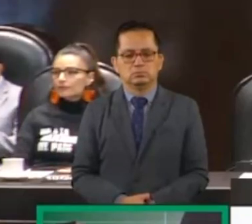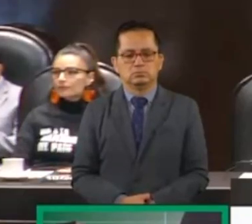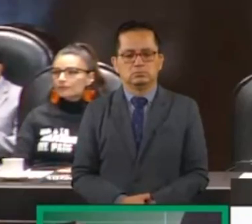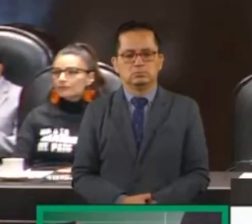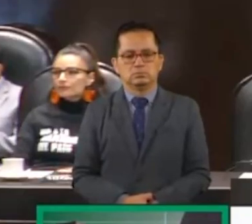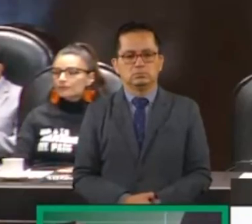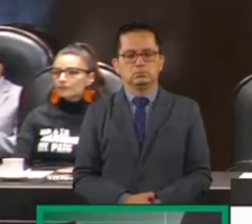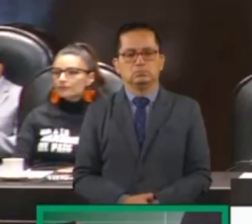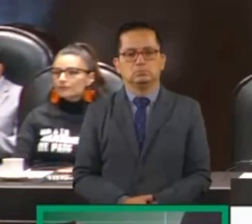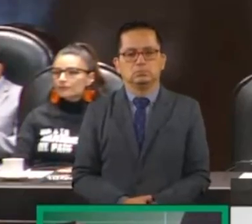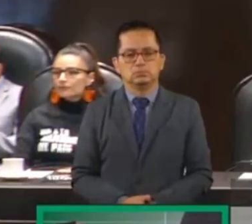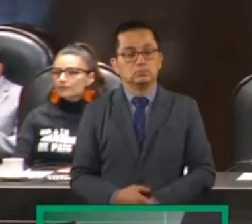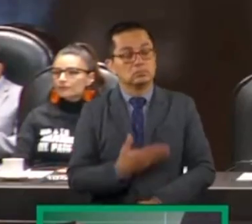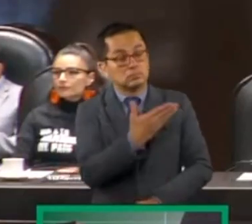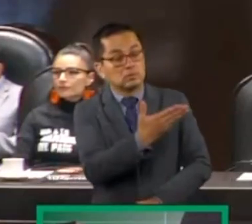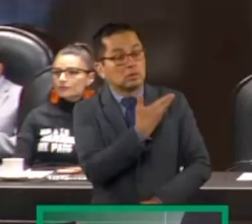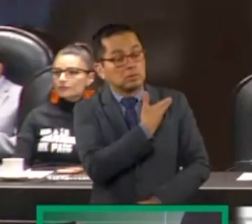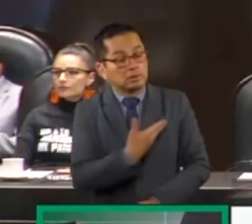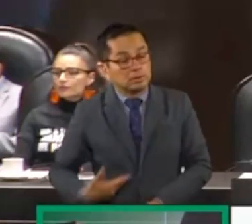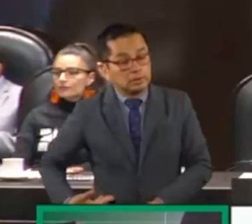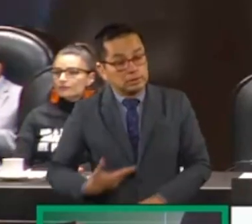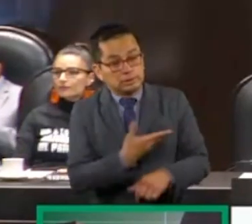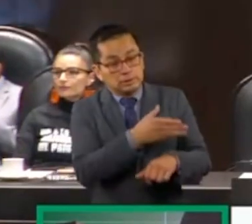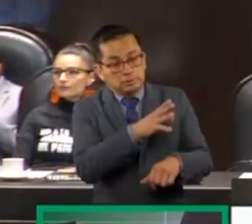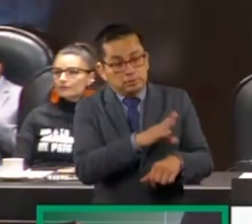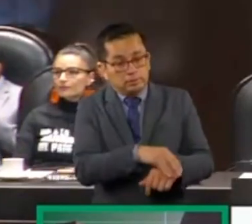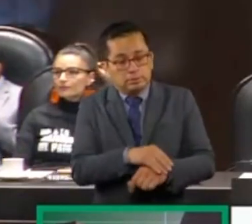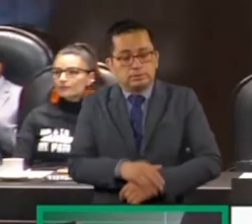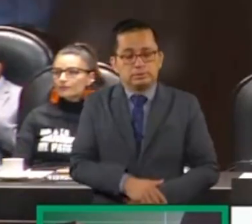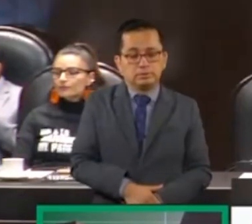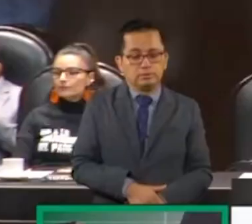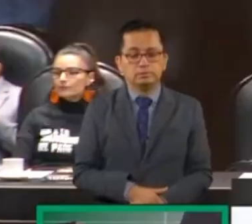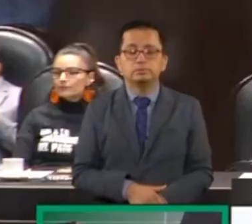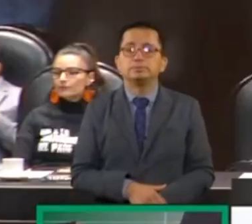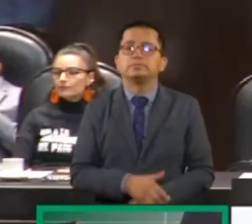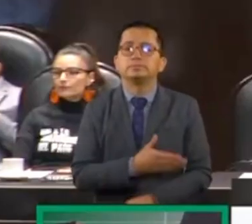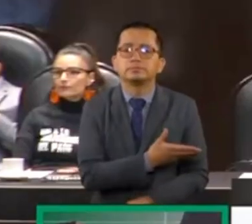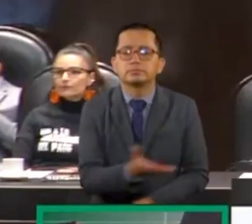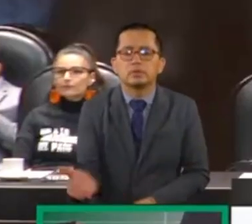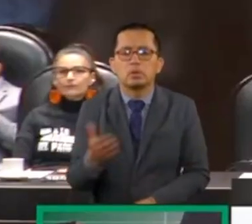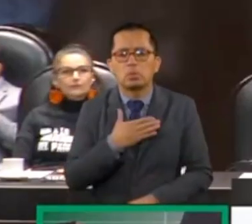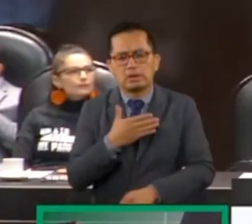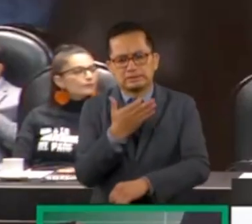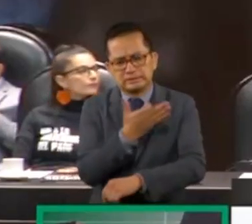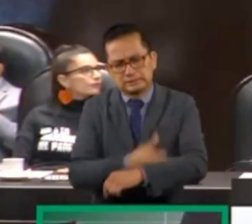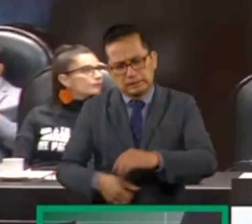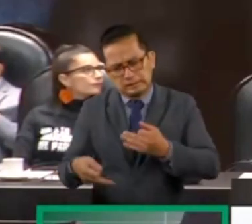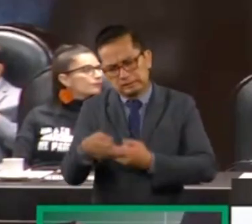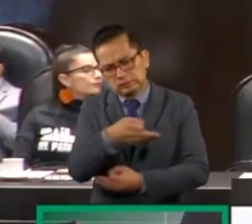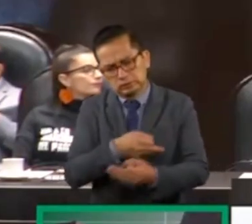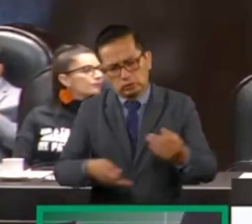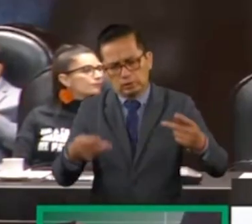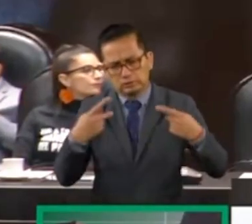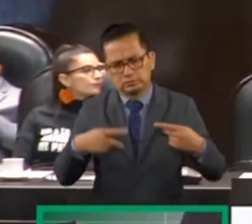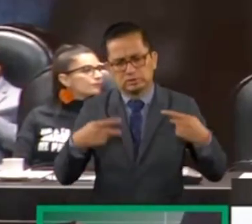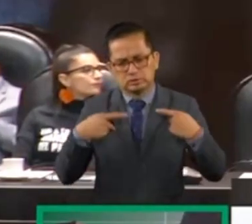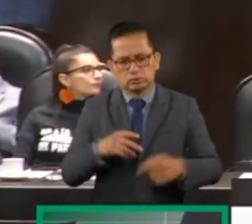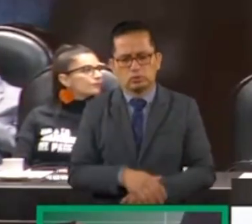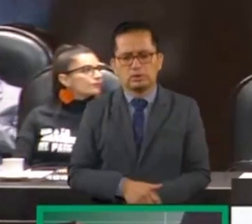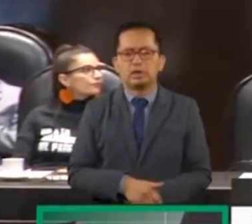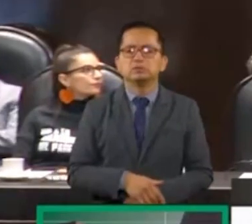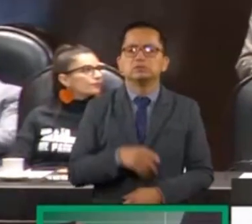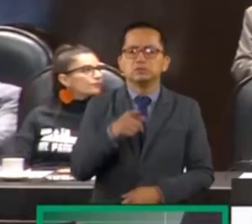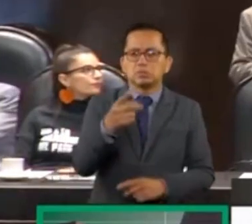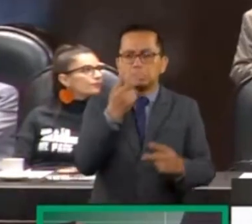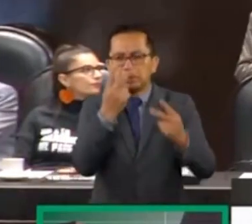Con su venia, diputado presidente, muy buenas tardes a todas y a todos los que nos siguen por redes sociales